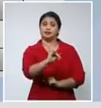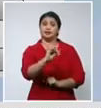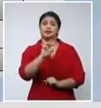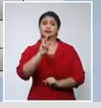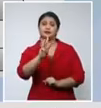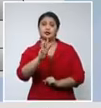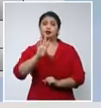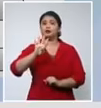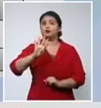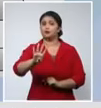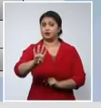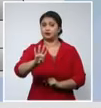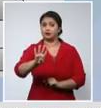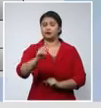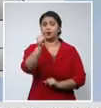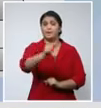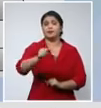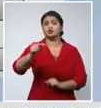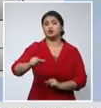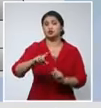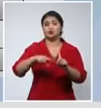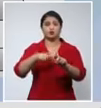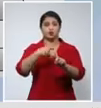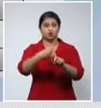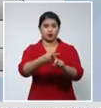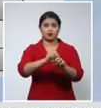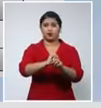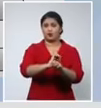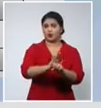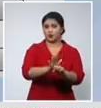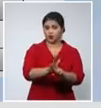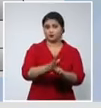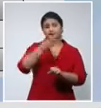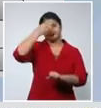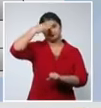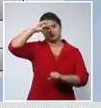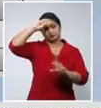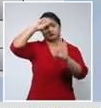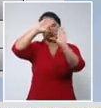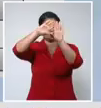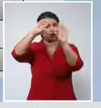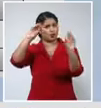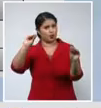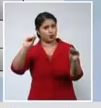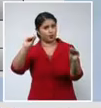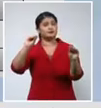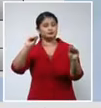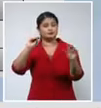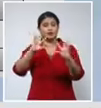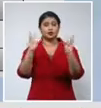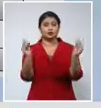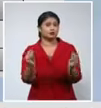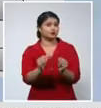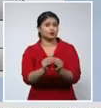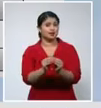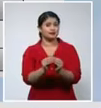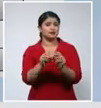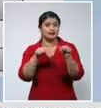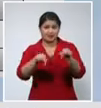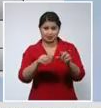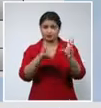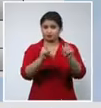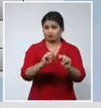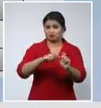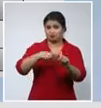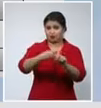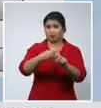734 personas con COVID-19 en nuestro territorio. Estamos hablando de un 3,5%